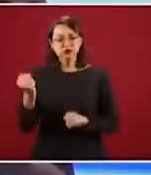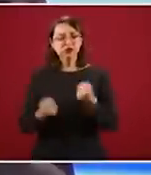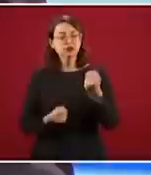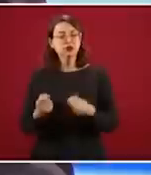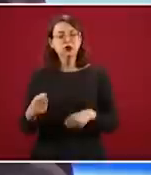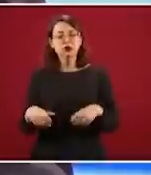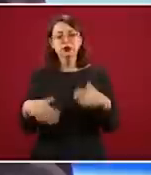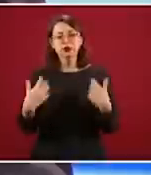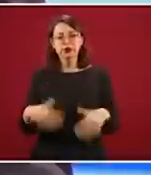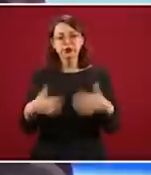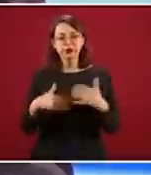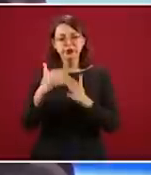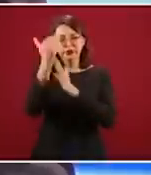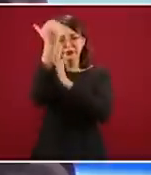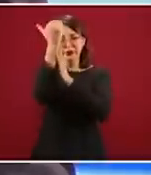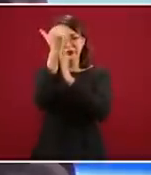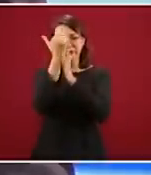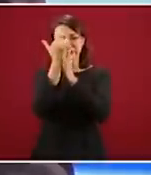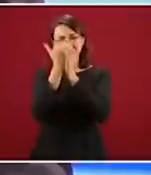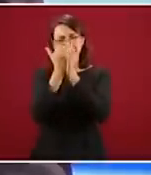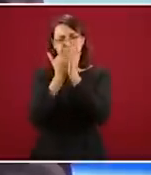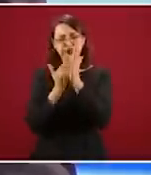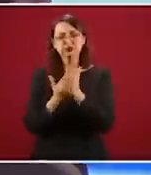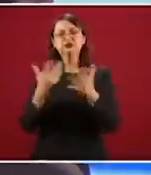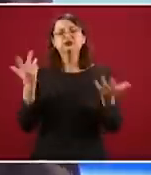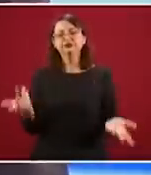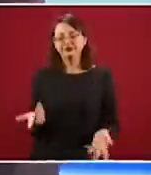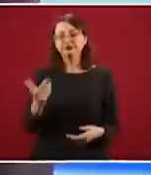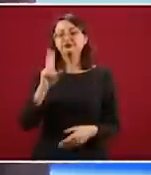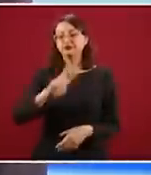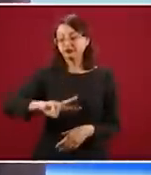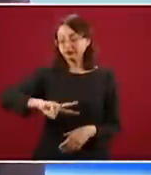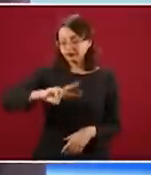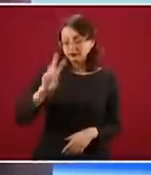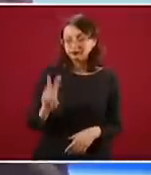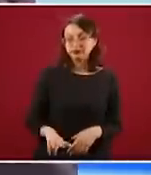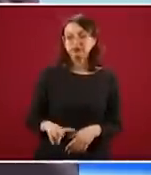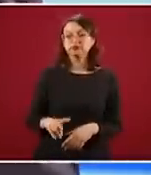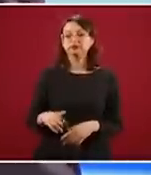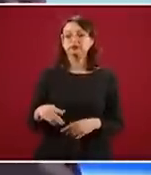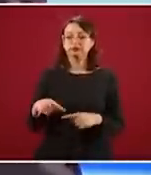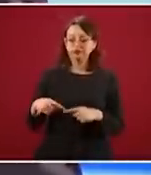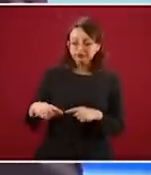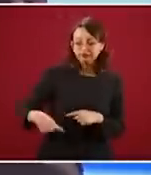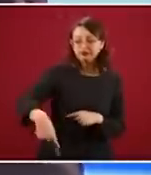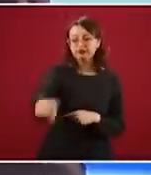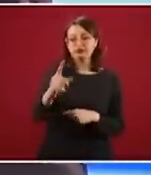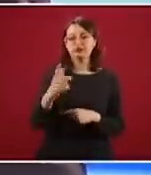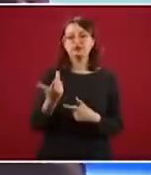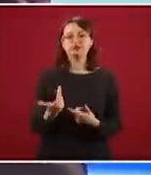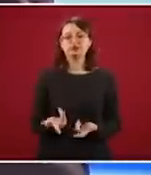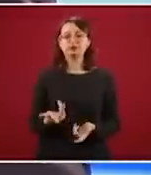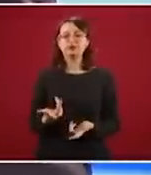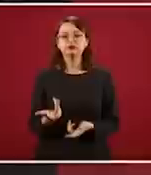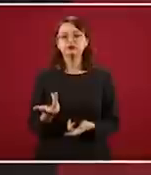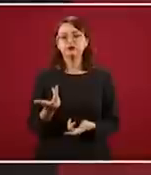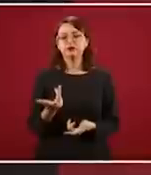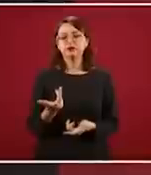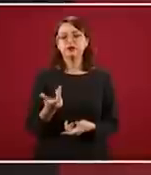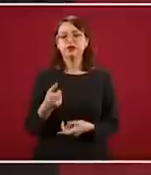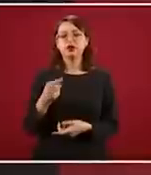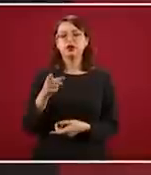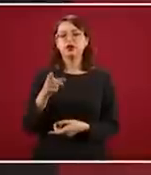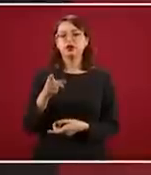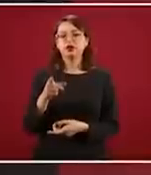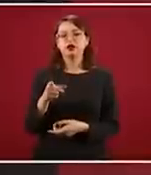una disminución y que seguramente confirmarán los próximos datos del Secretariado Ejecutivo del